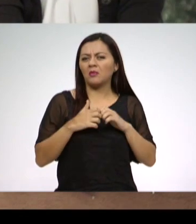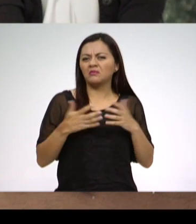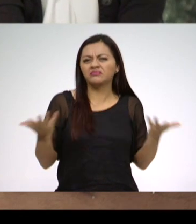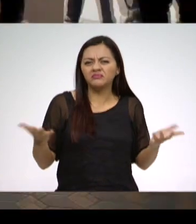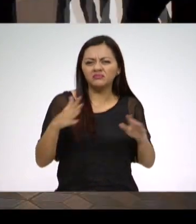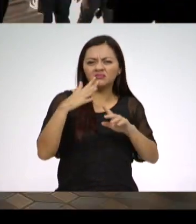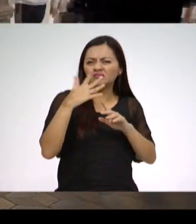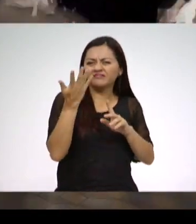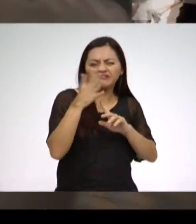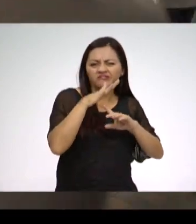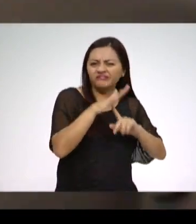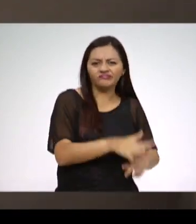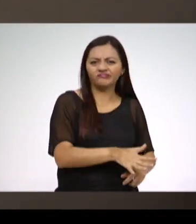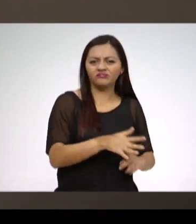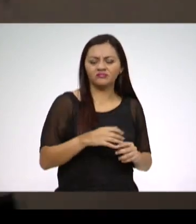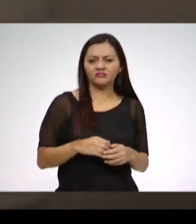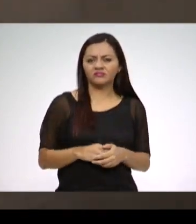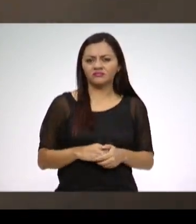humillarla en sí.